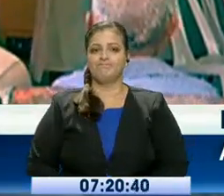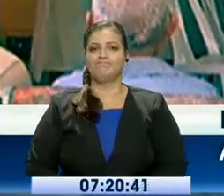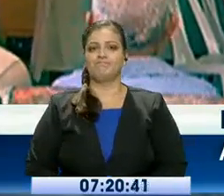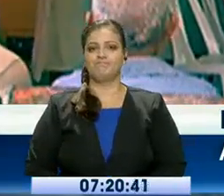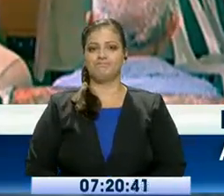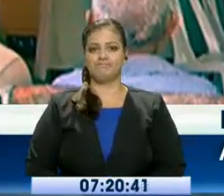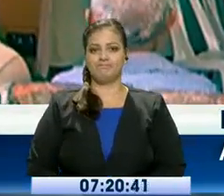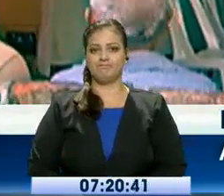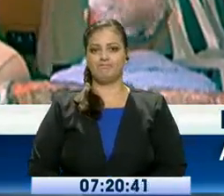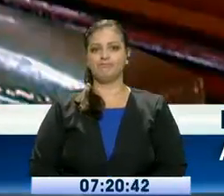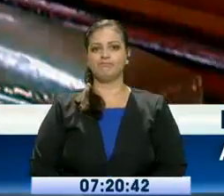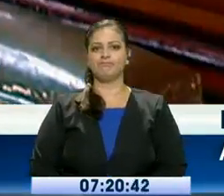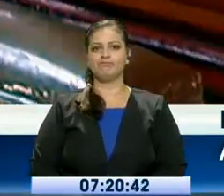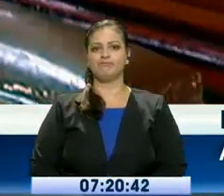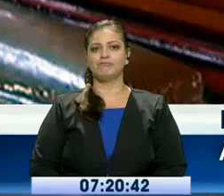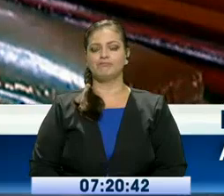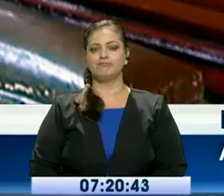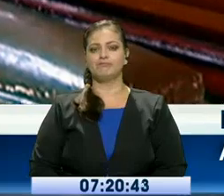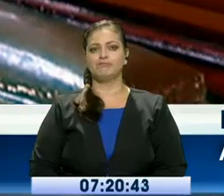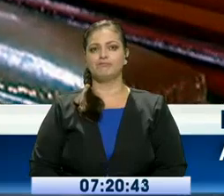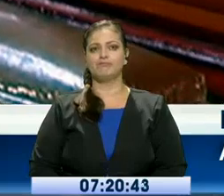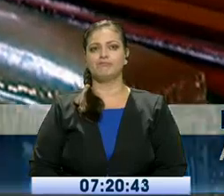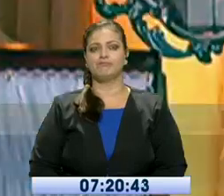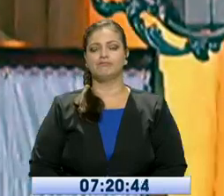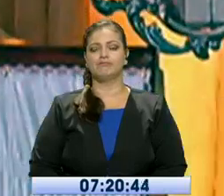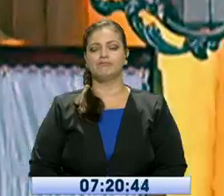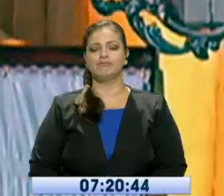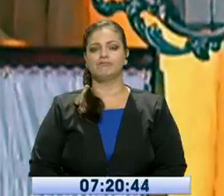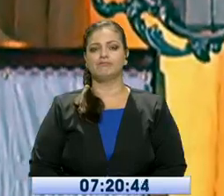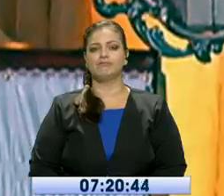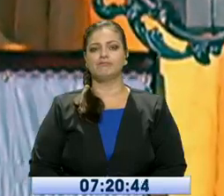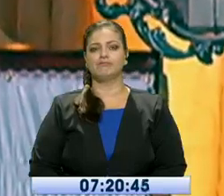que enluta a dos familias. Informó Adriana Peralta.